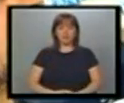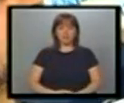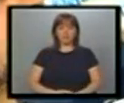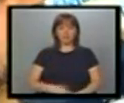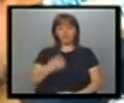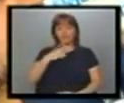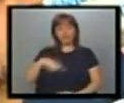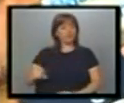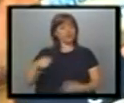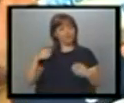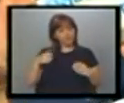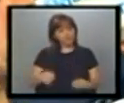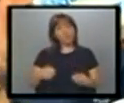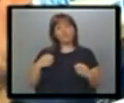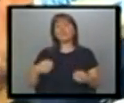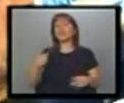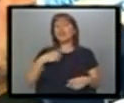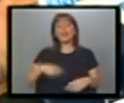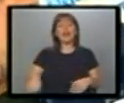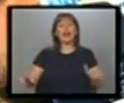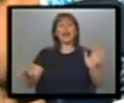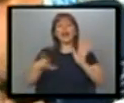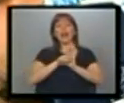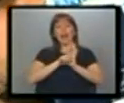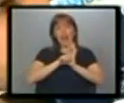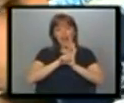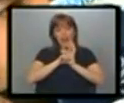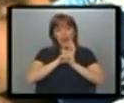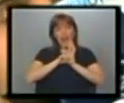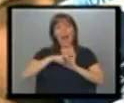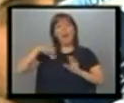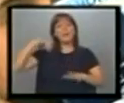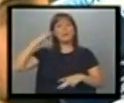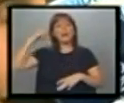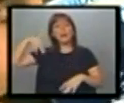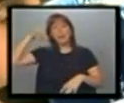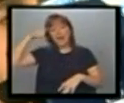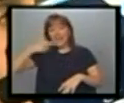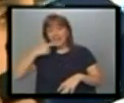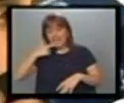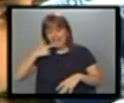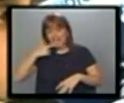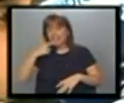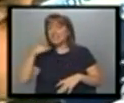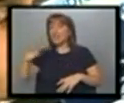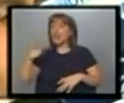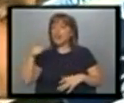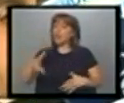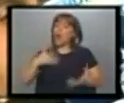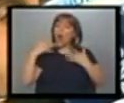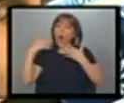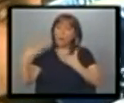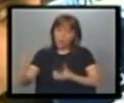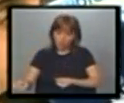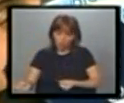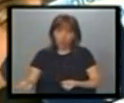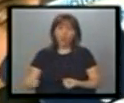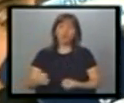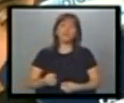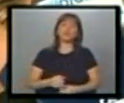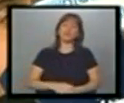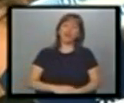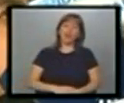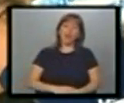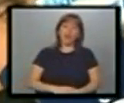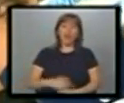a insistir con nuestra ley que protege a la pyme y a los trabajadores pymes y que además le da la posibilidad a aquel